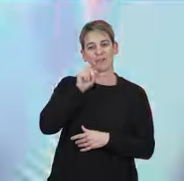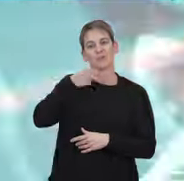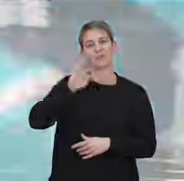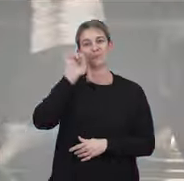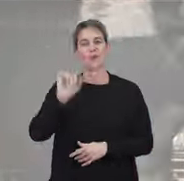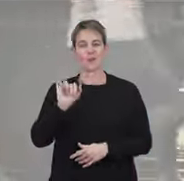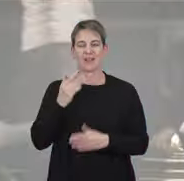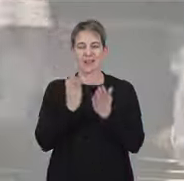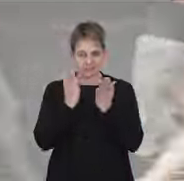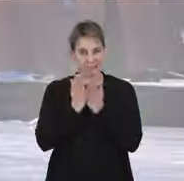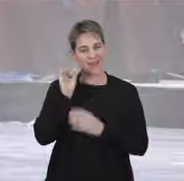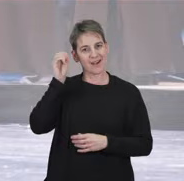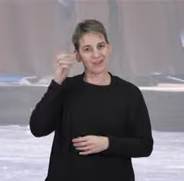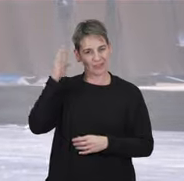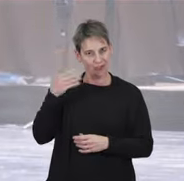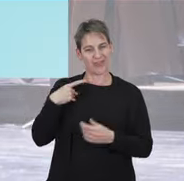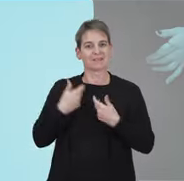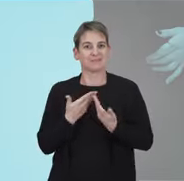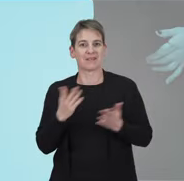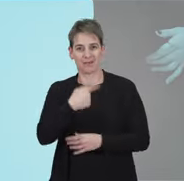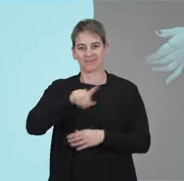en sodre.gub.uy. Estudia en el